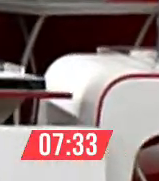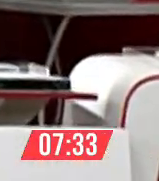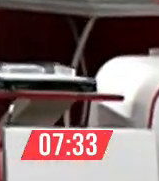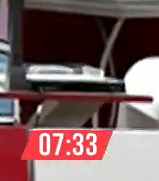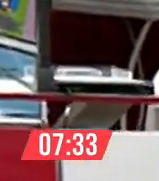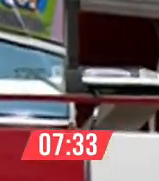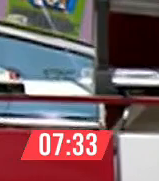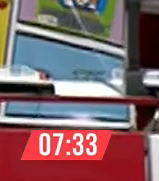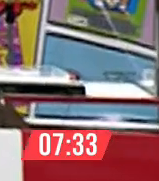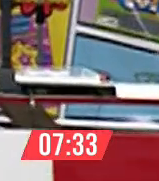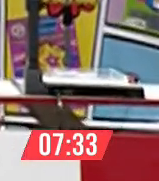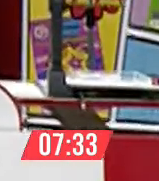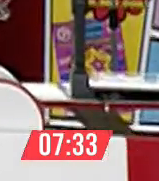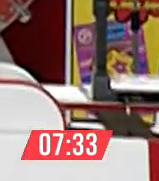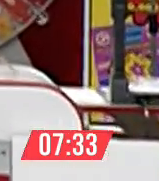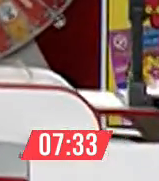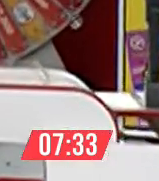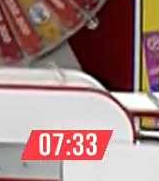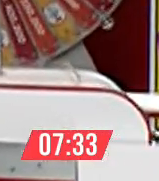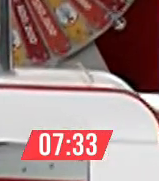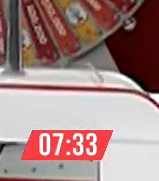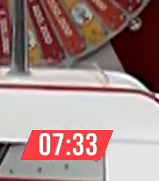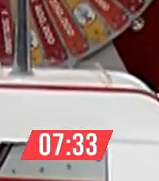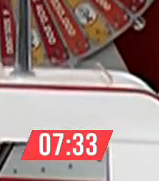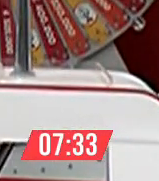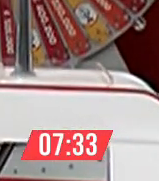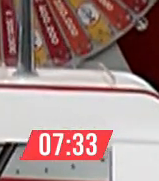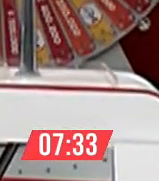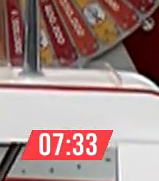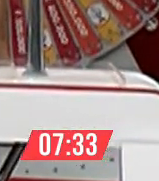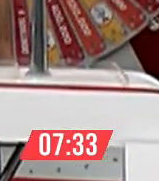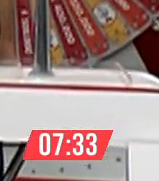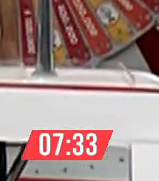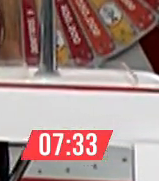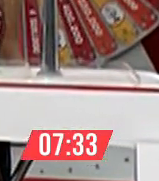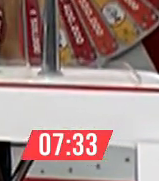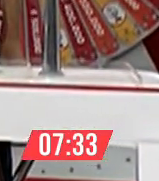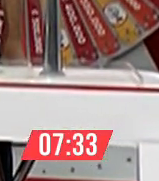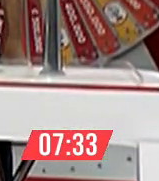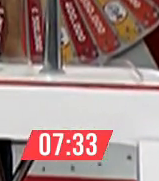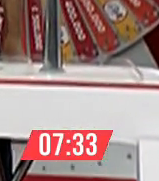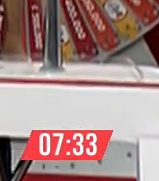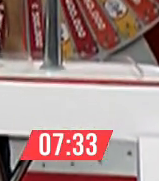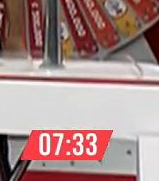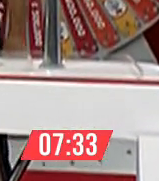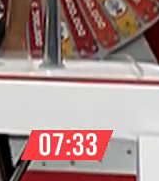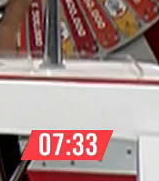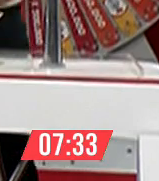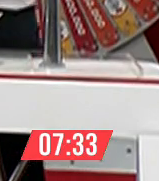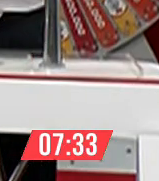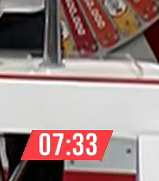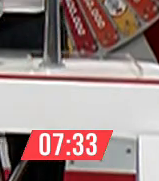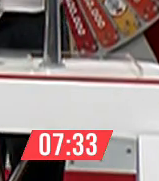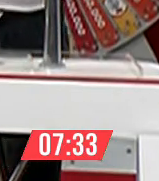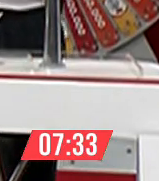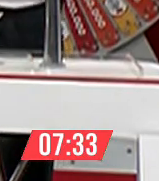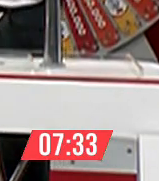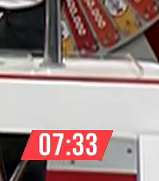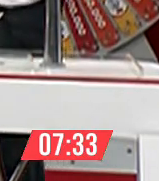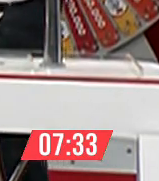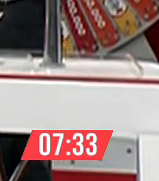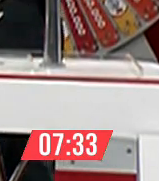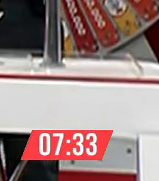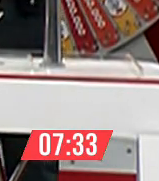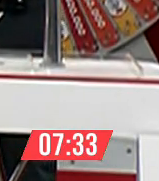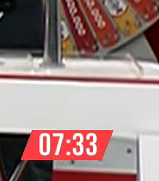Esta noche el fichero tiene 68 bolitas y el acumulado es de 620 millones de colones. Vamos a mostrarles a ustedes